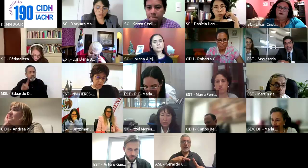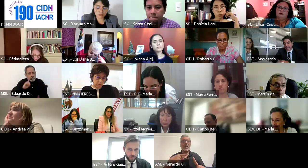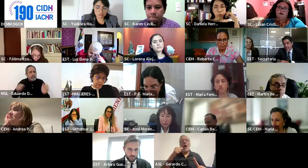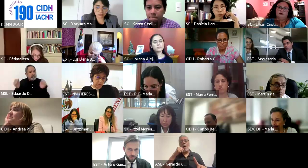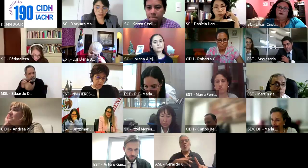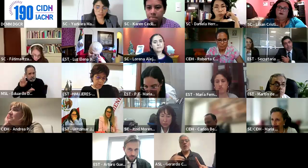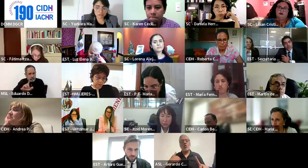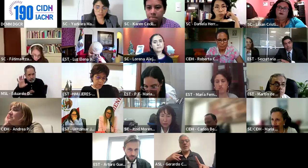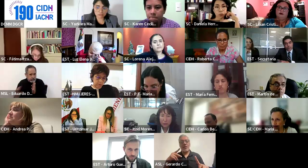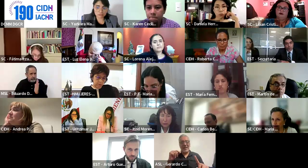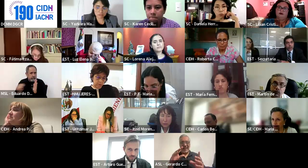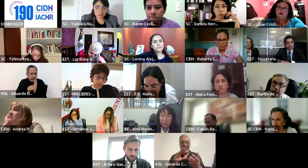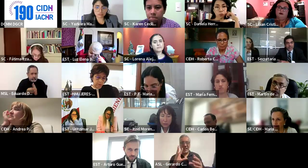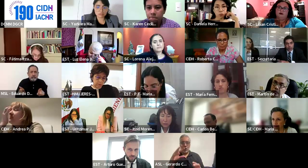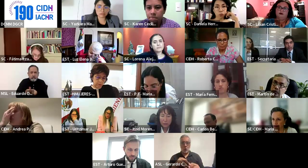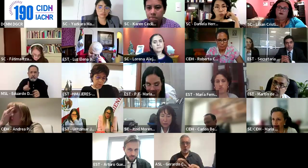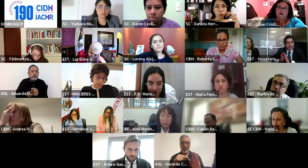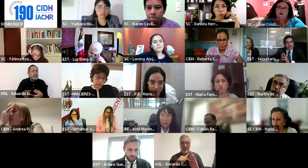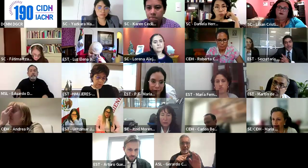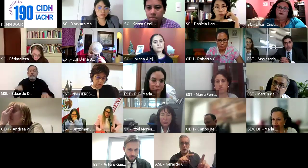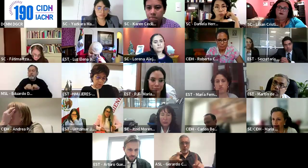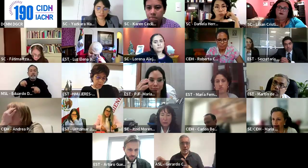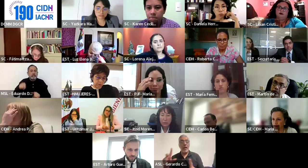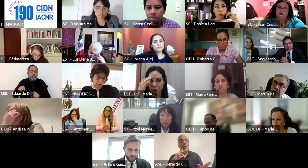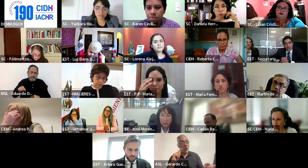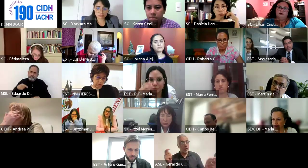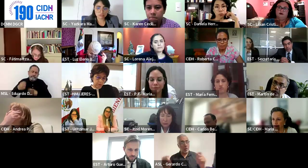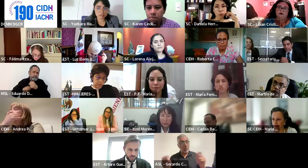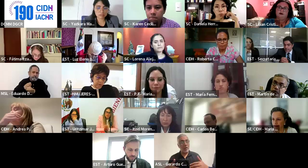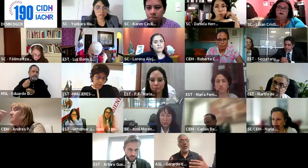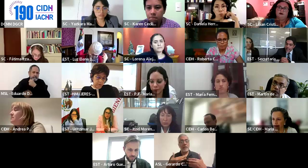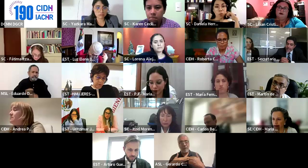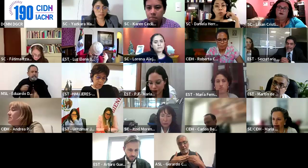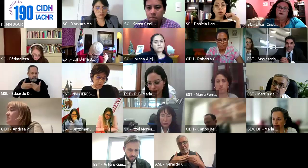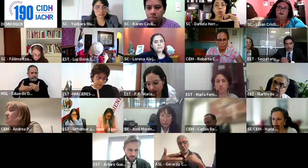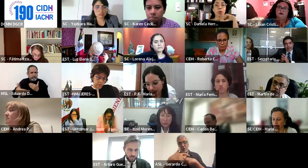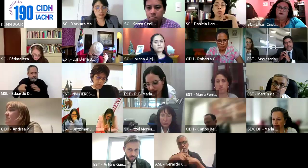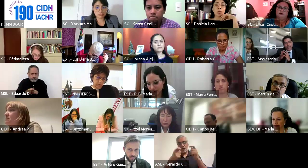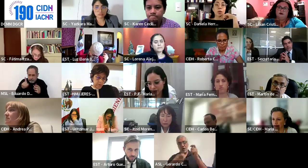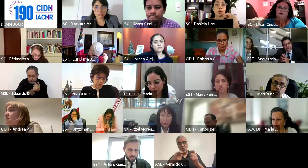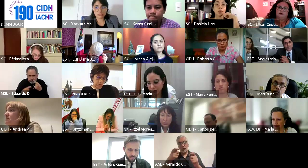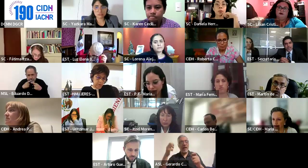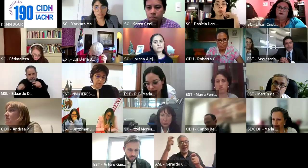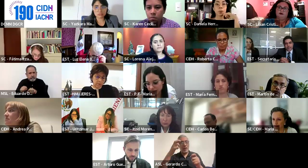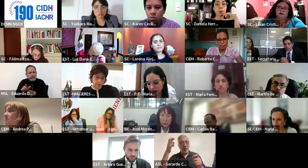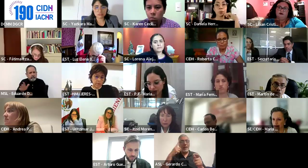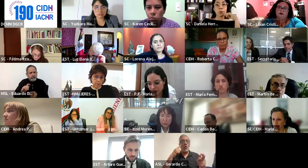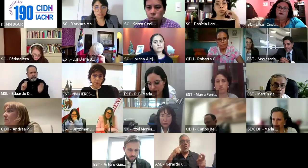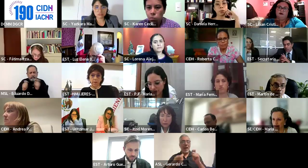discapacidad. Y los cambios, y esto es muy prometedor, y va a llevar mucho tiempo los ajustes razonables y los cambios